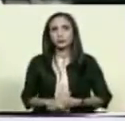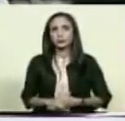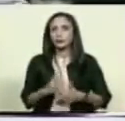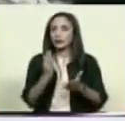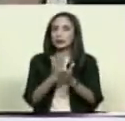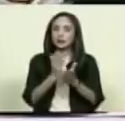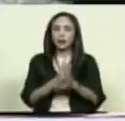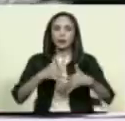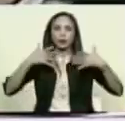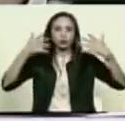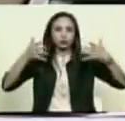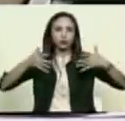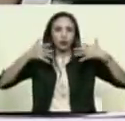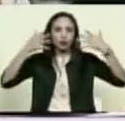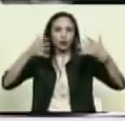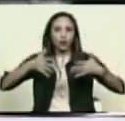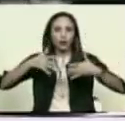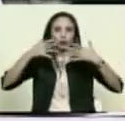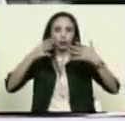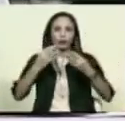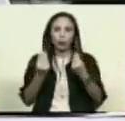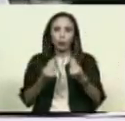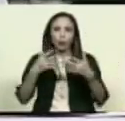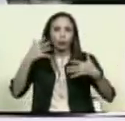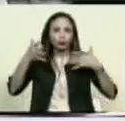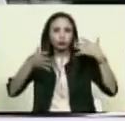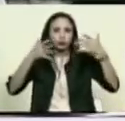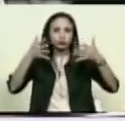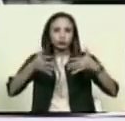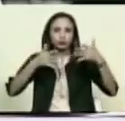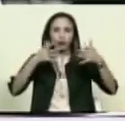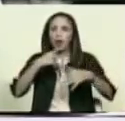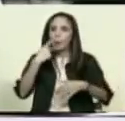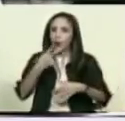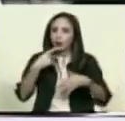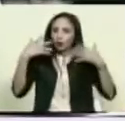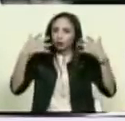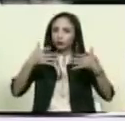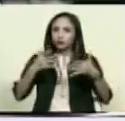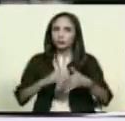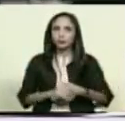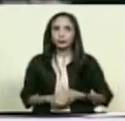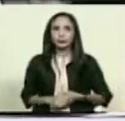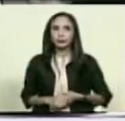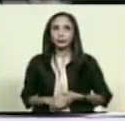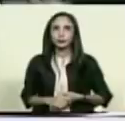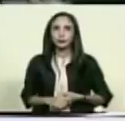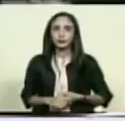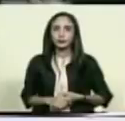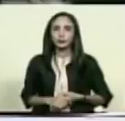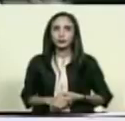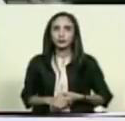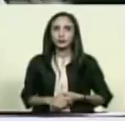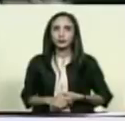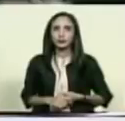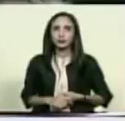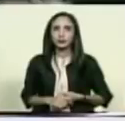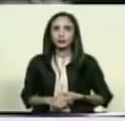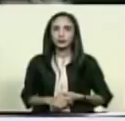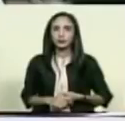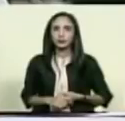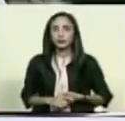orientado, vencer el minimalismo en la política pública. Después de decir, presidente, que el plan Chamba Juvenil